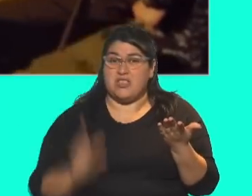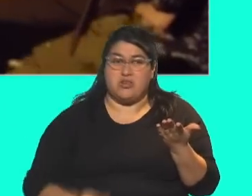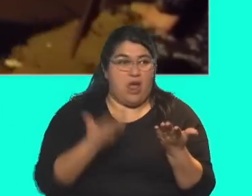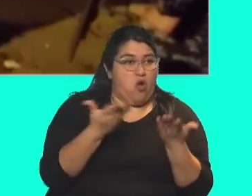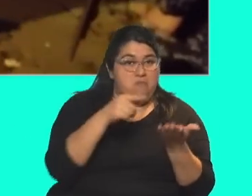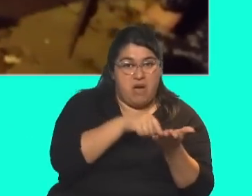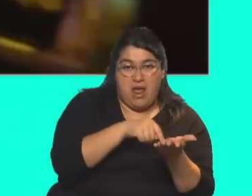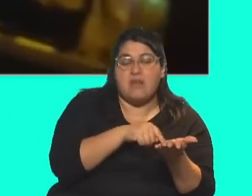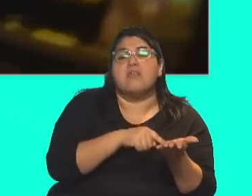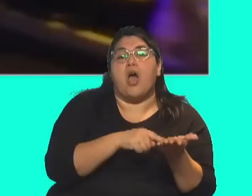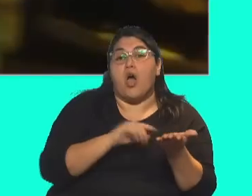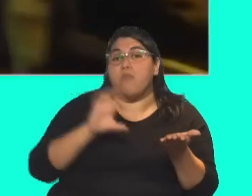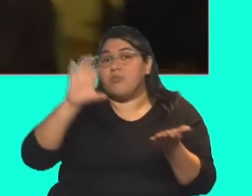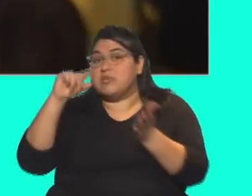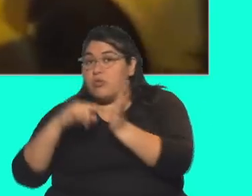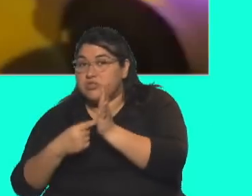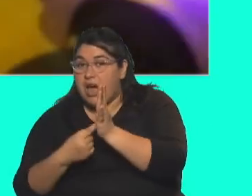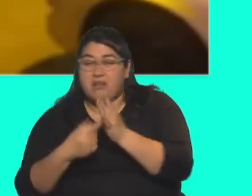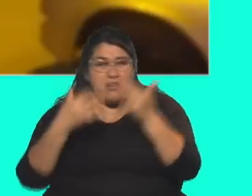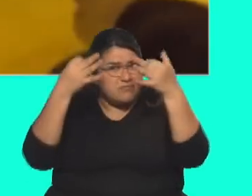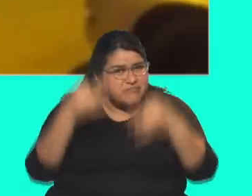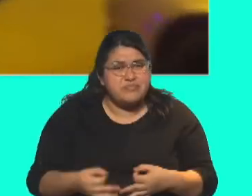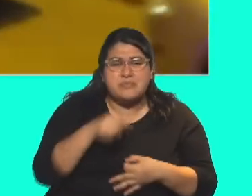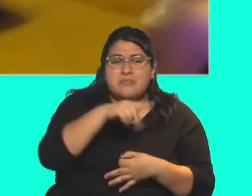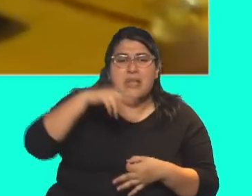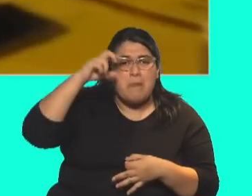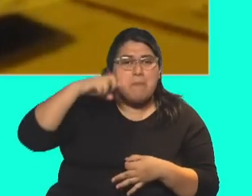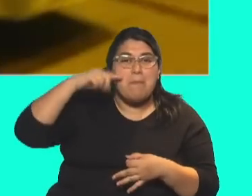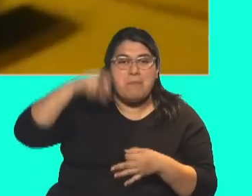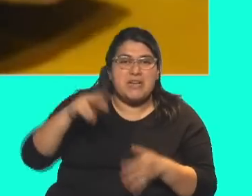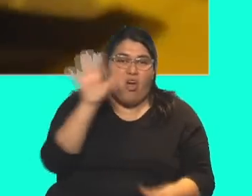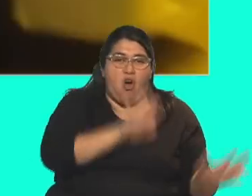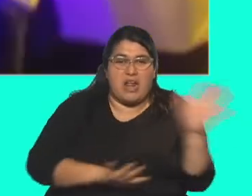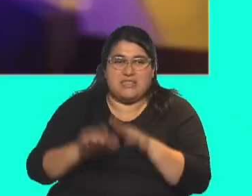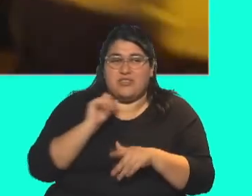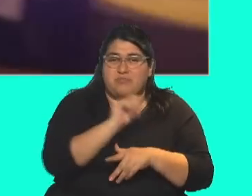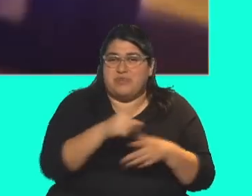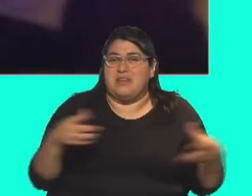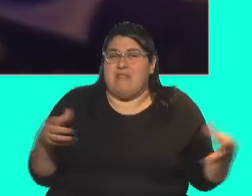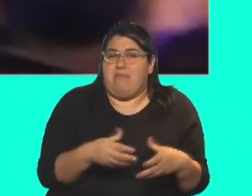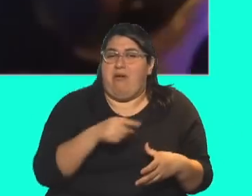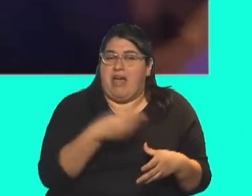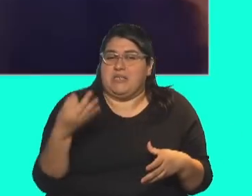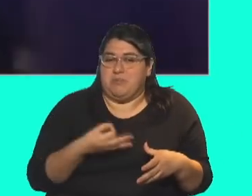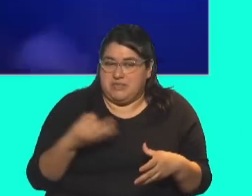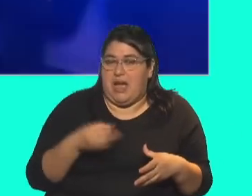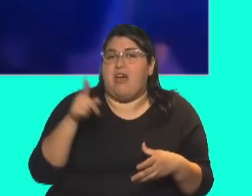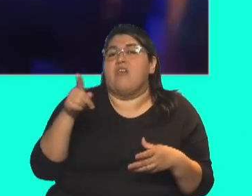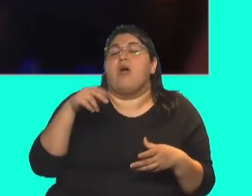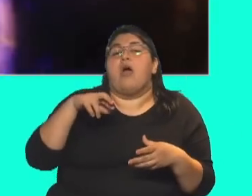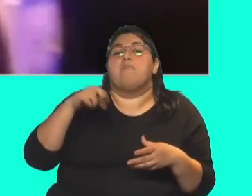policía bonaerense fue una policía diseñada desde pepín slow sep pasando por la penetró política de fino palacios y macri